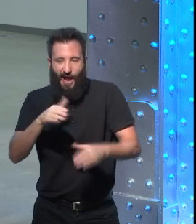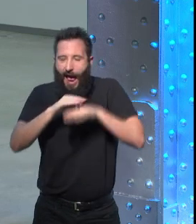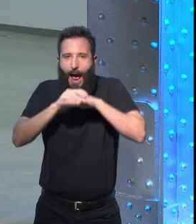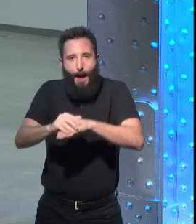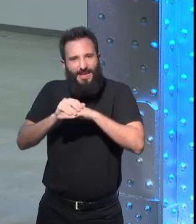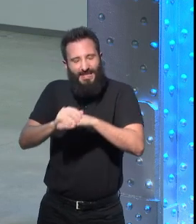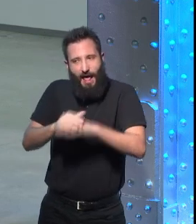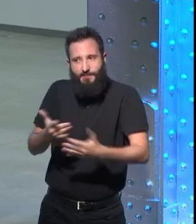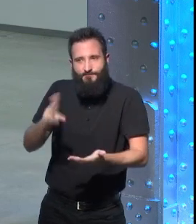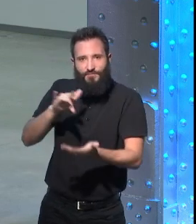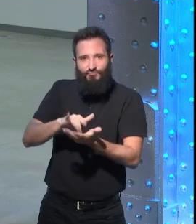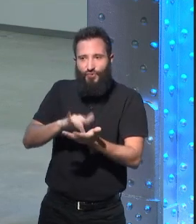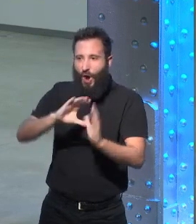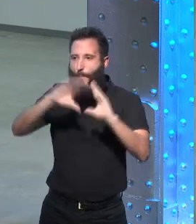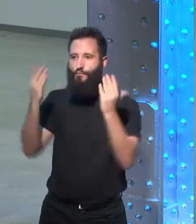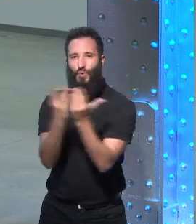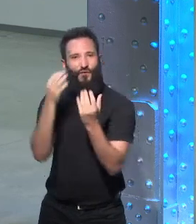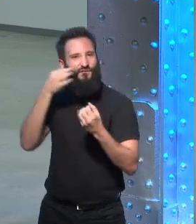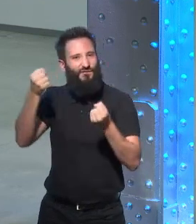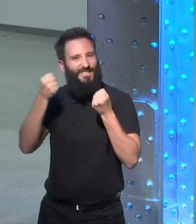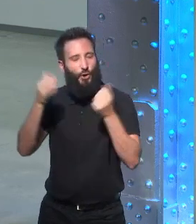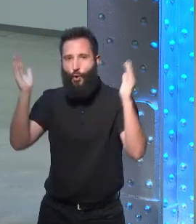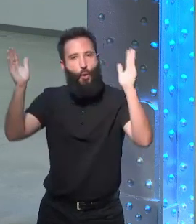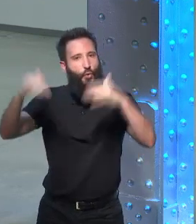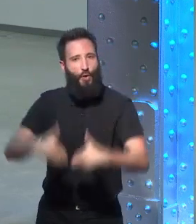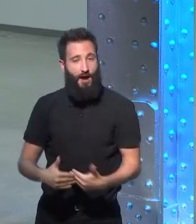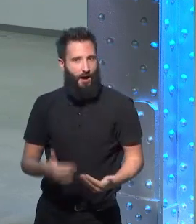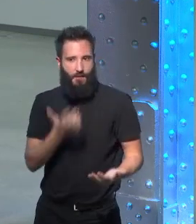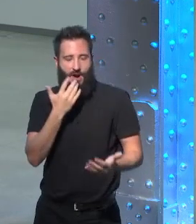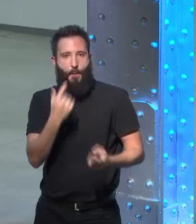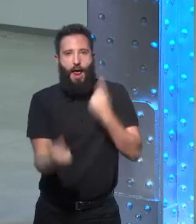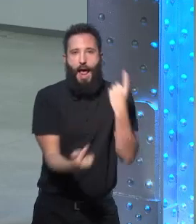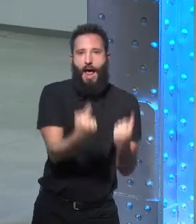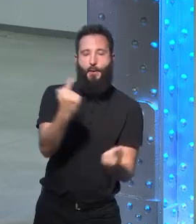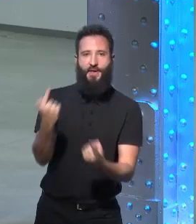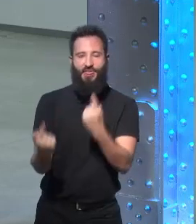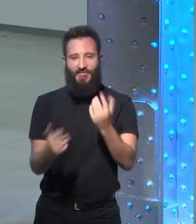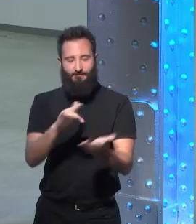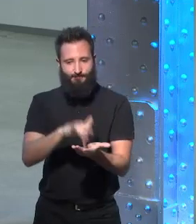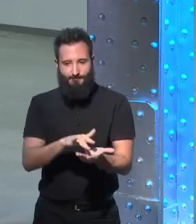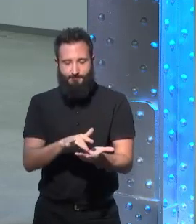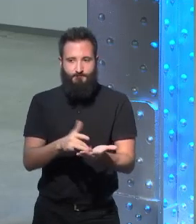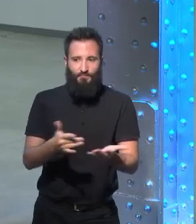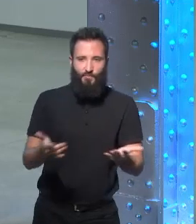amistad en el mundo de lo físico. Hay veces que